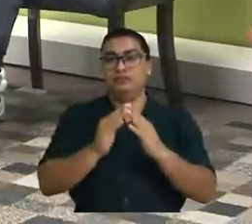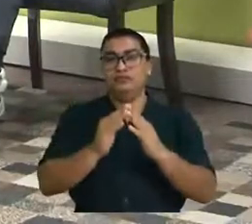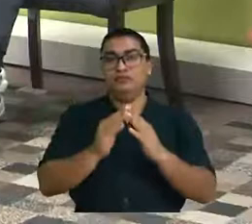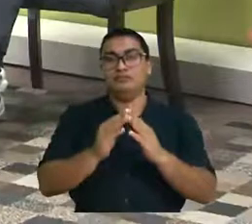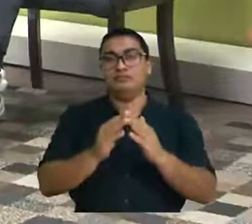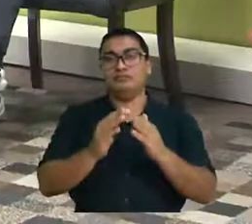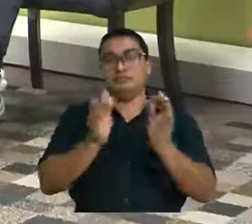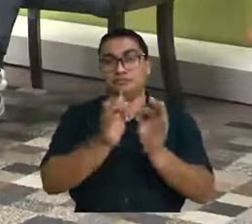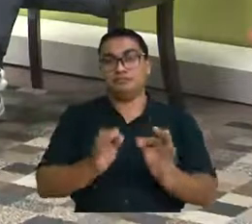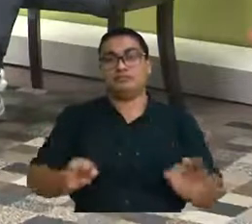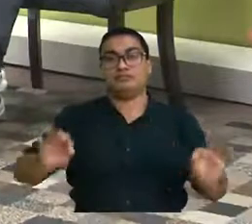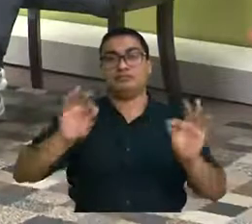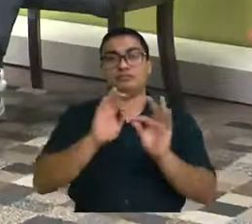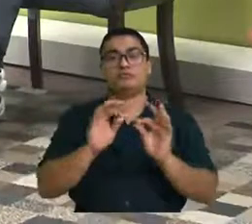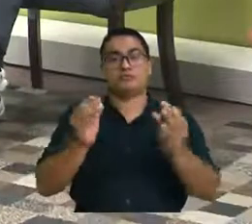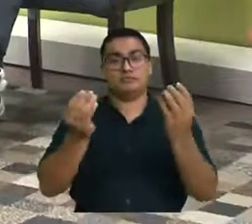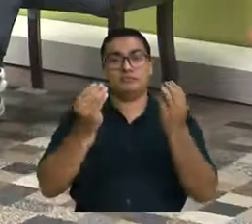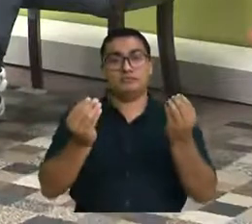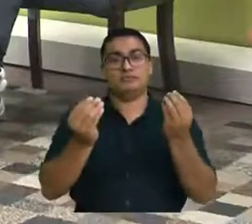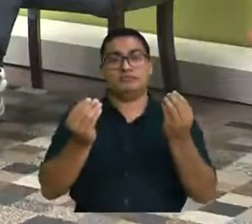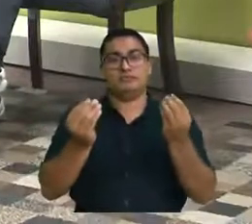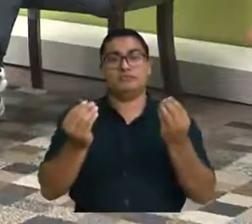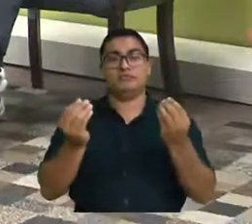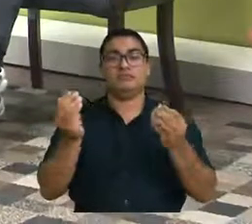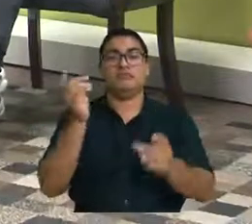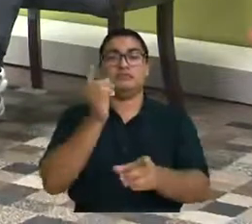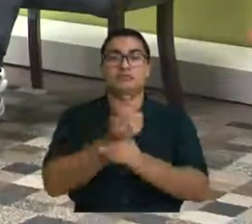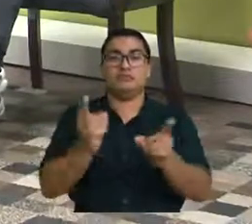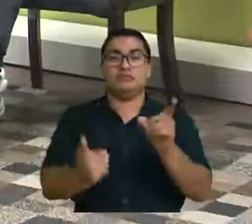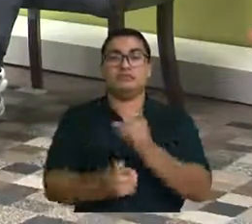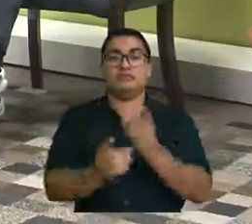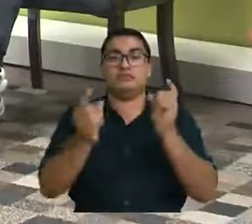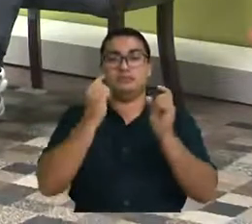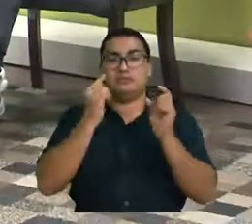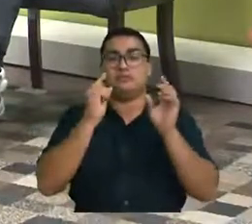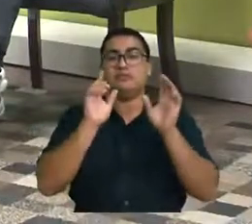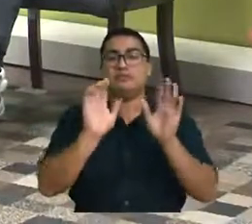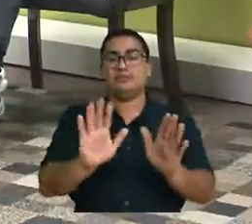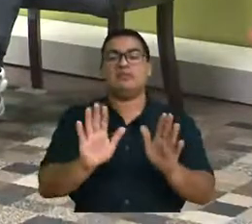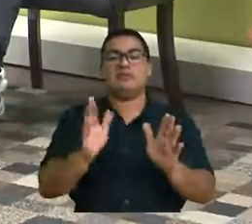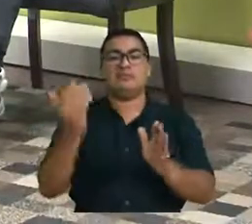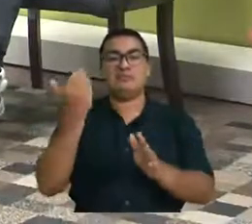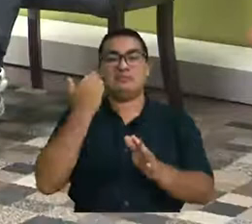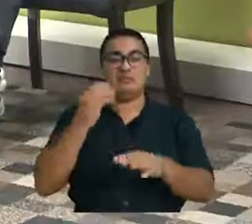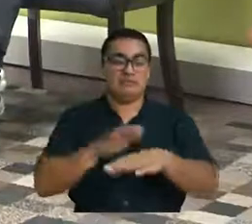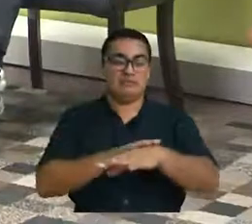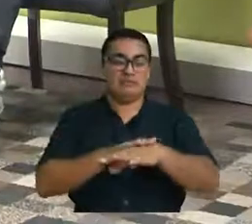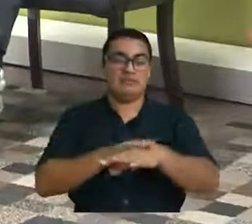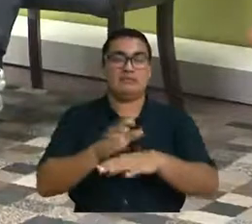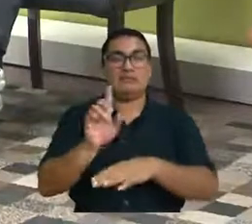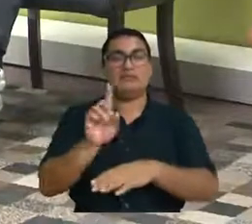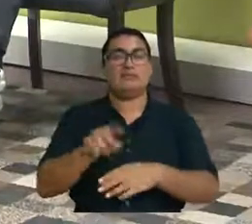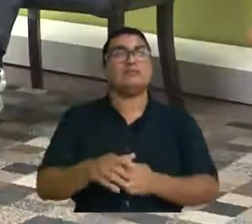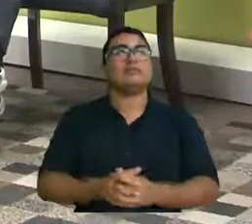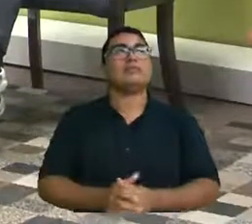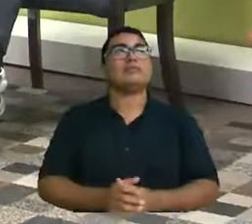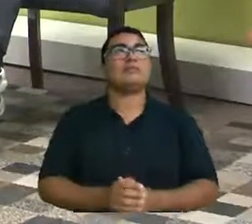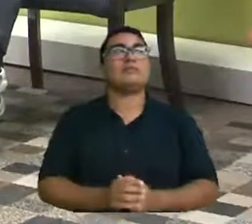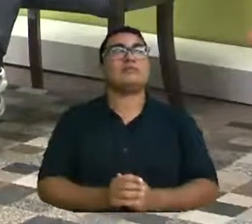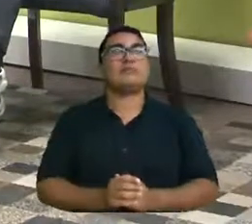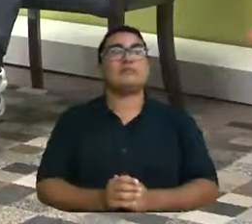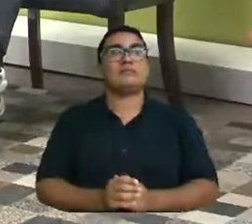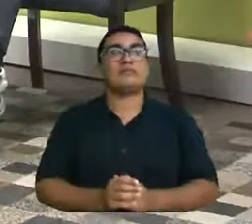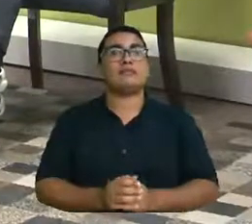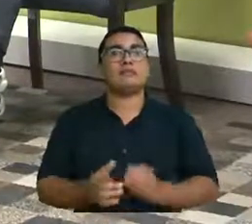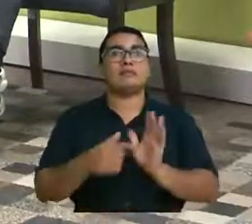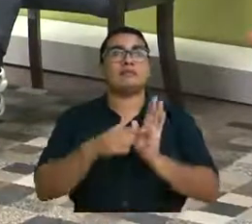es una parte muy importante que nosotros debemos aplicar para evitar los daños en la piel. Hablemos ahora, doctora, de, por ejemplo,